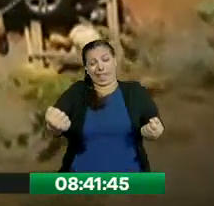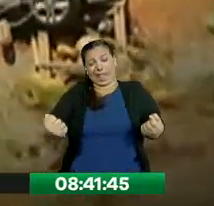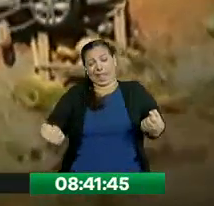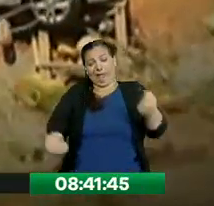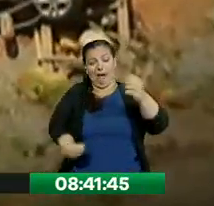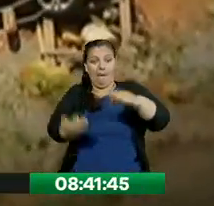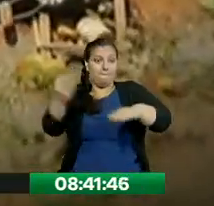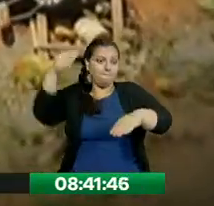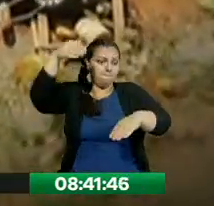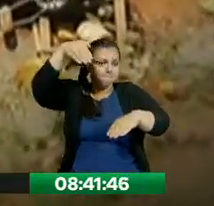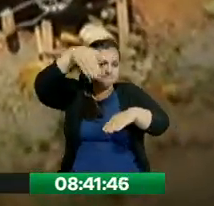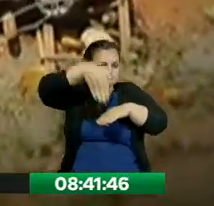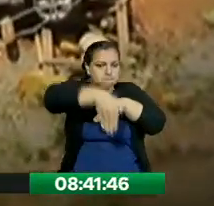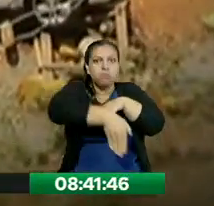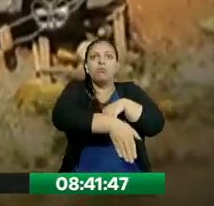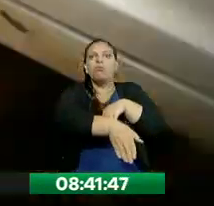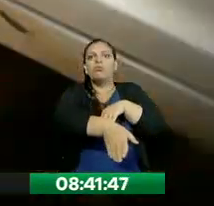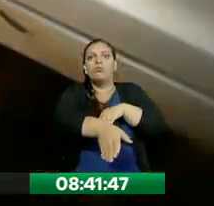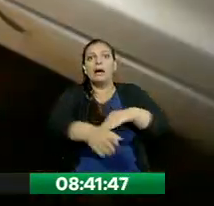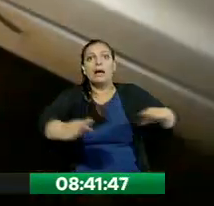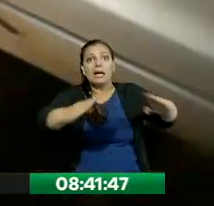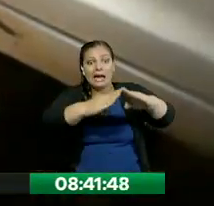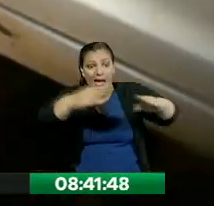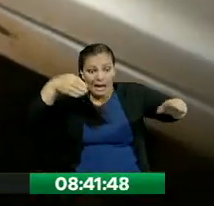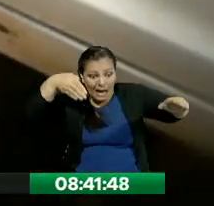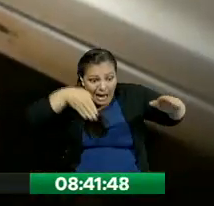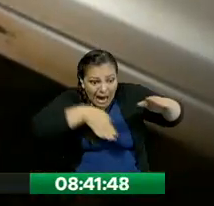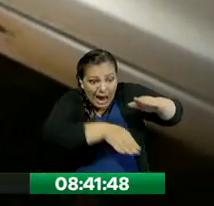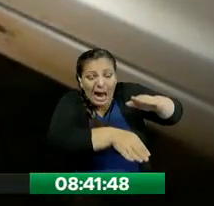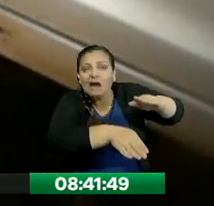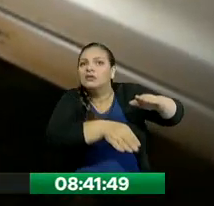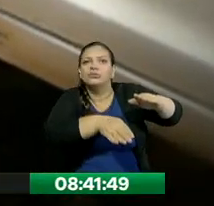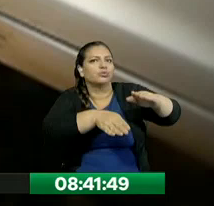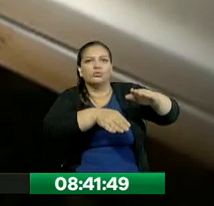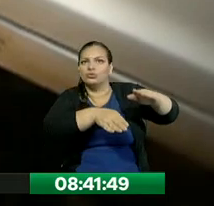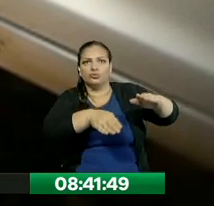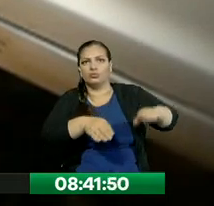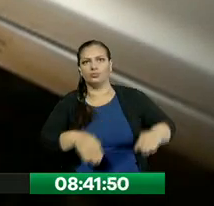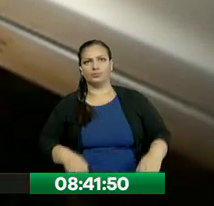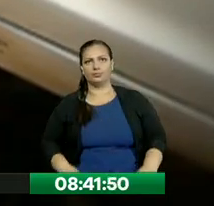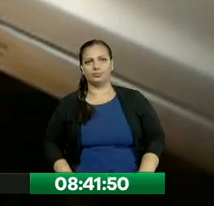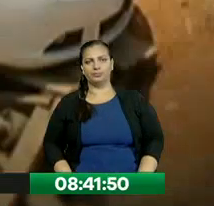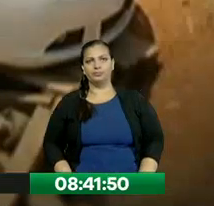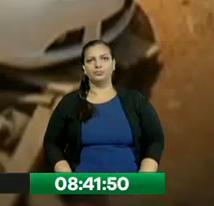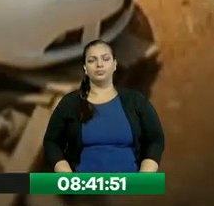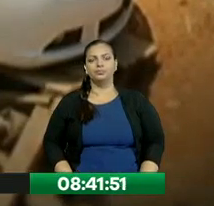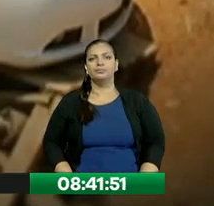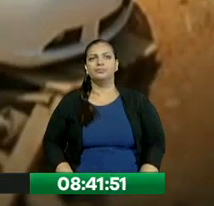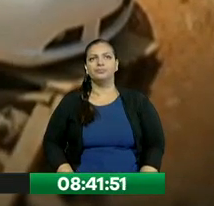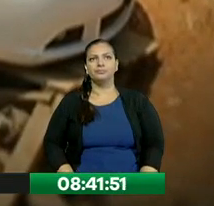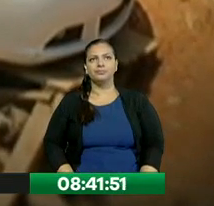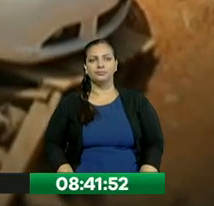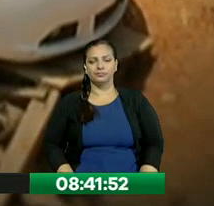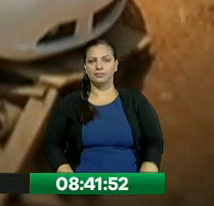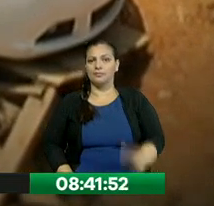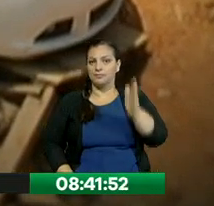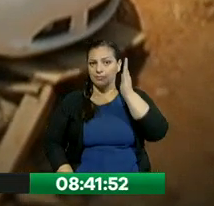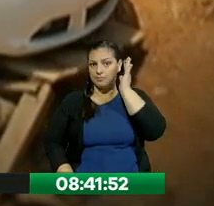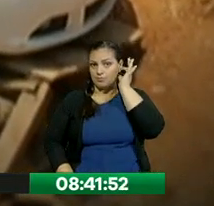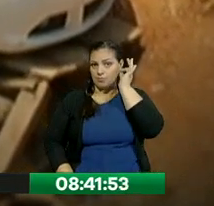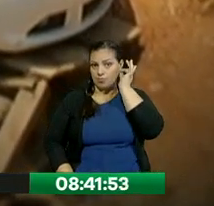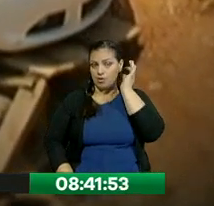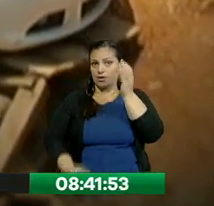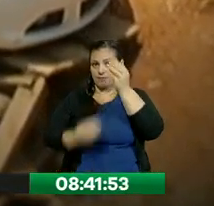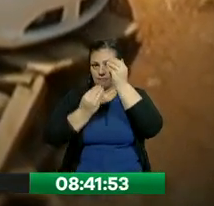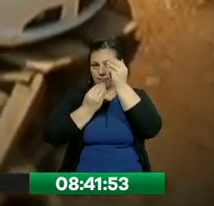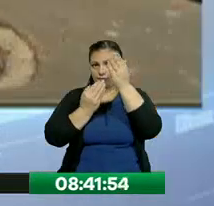zona. Felizmente no impactó a la vivienda, pero sí hubo consecuencias. Y mi hijo, el mayor, que de 22 años,